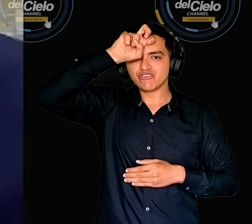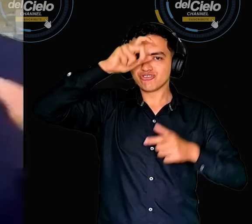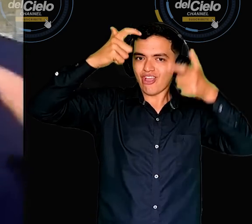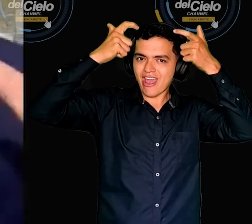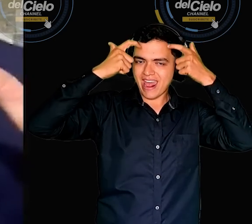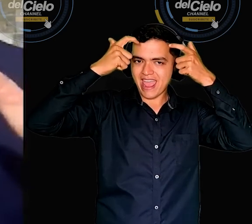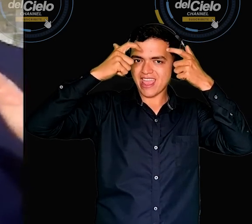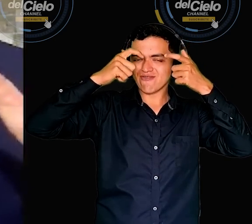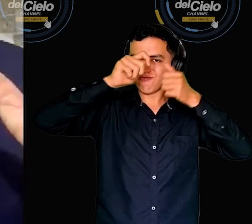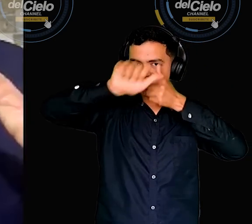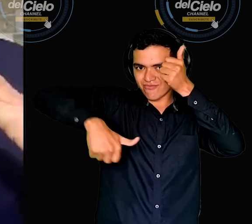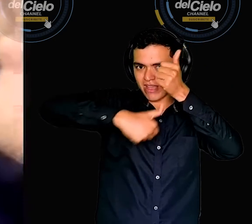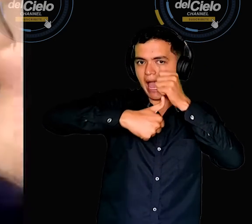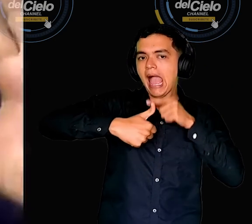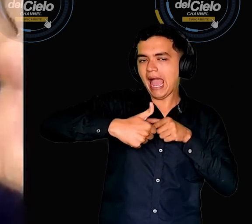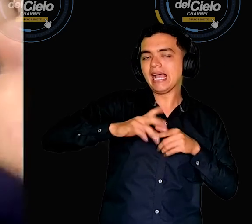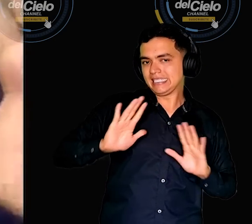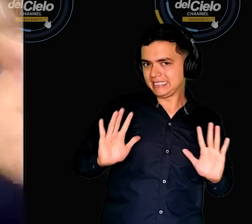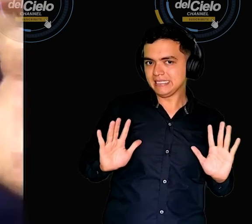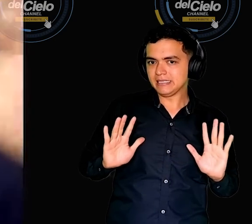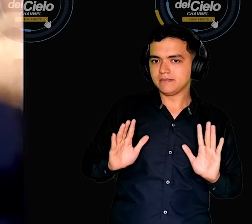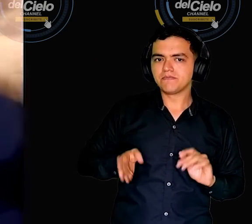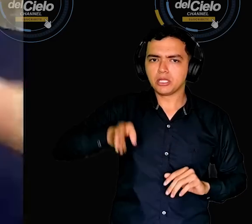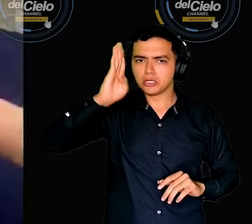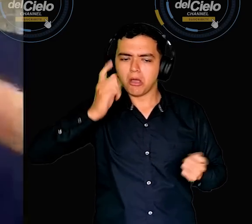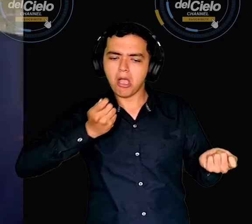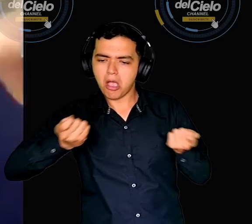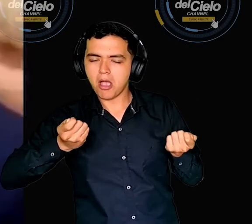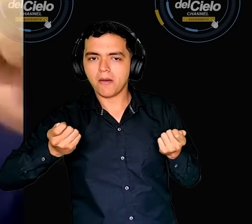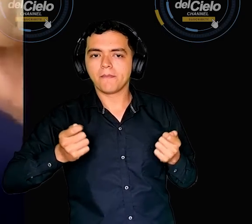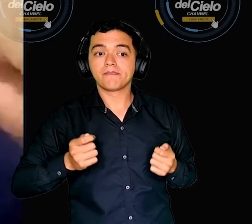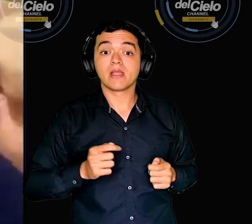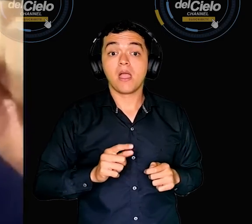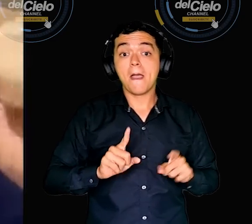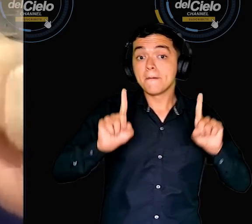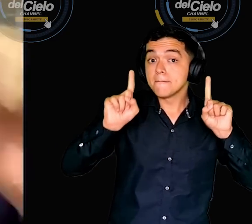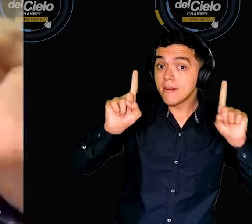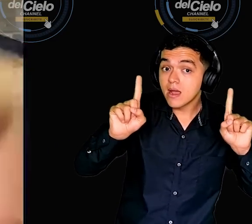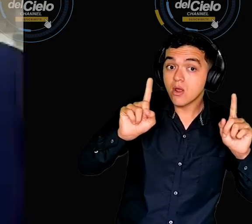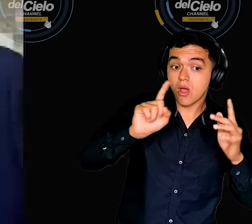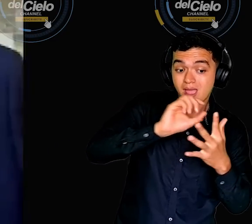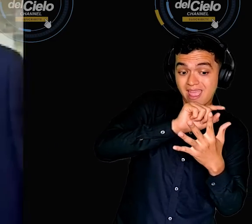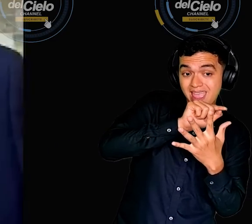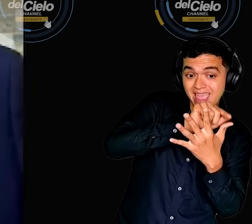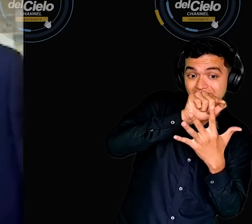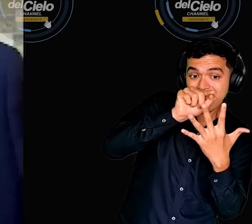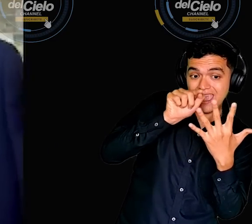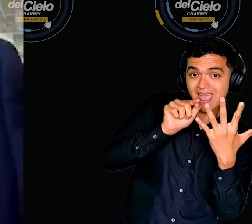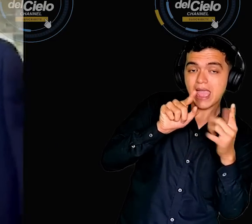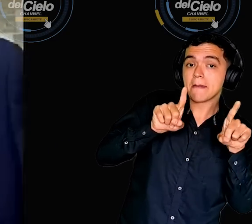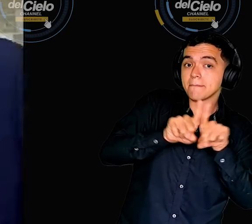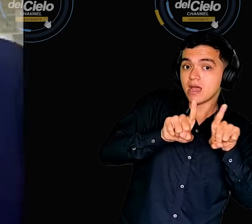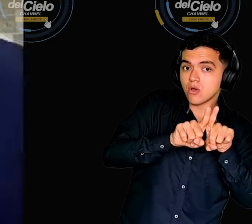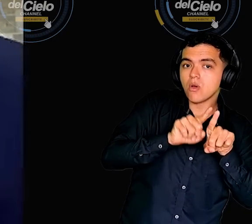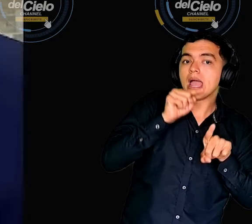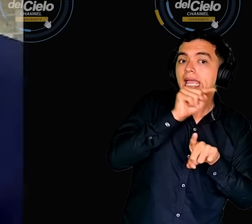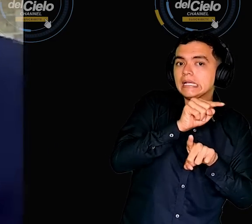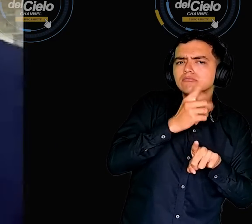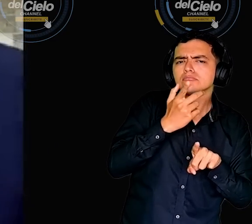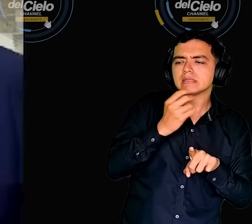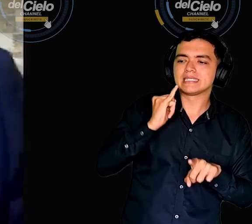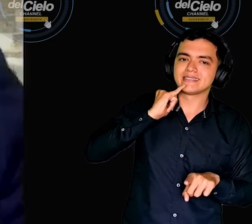diferente, era buen chico. Y si lo hubiera vestido diferente por buen chico, de pronto no hubiera habido ningún problema.